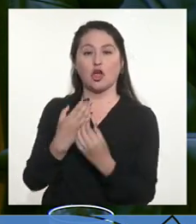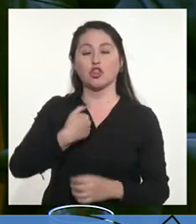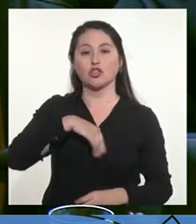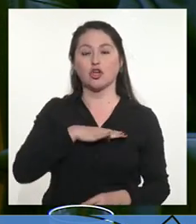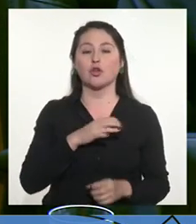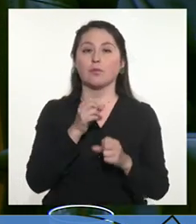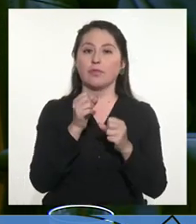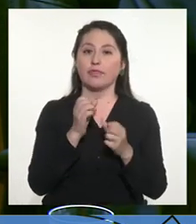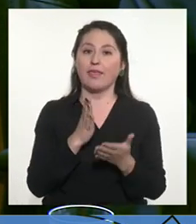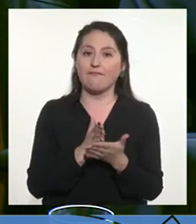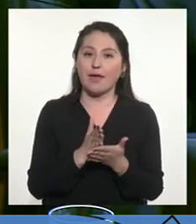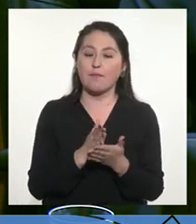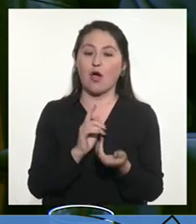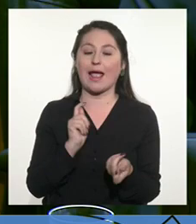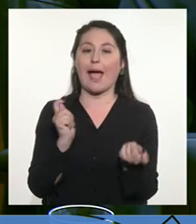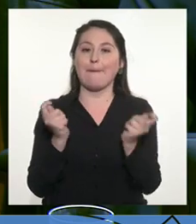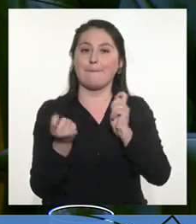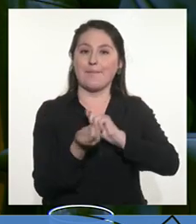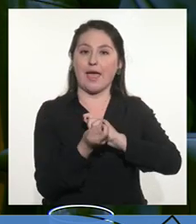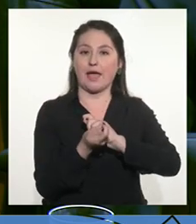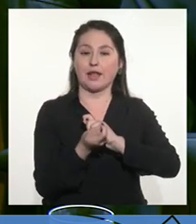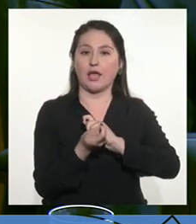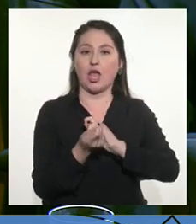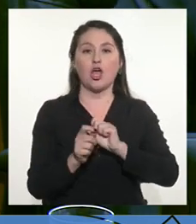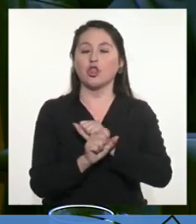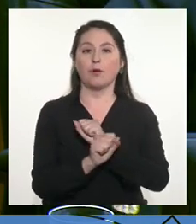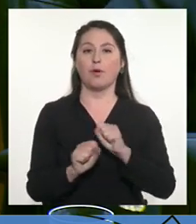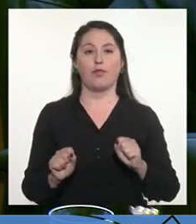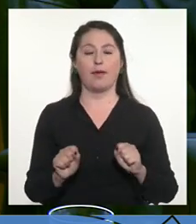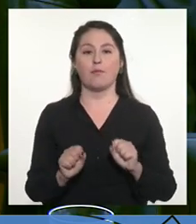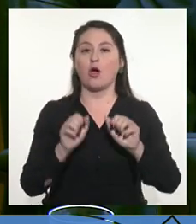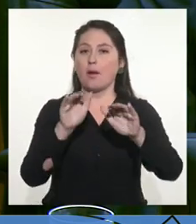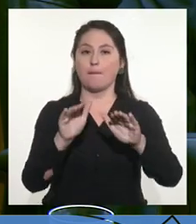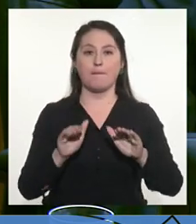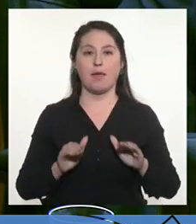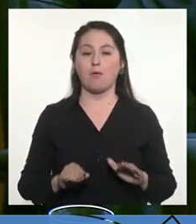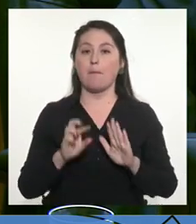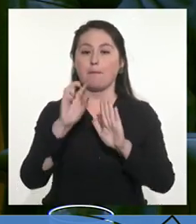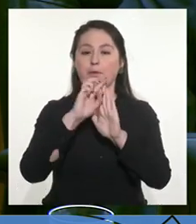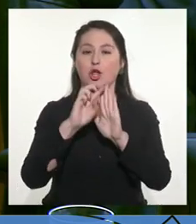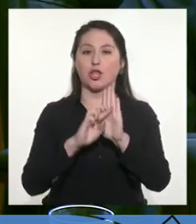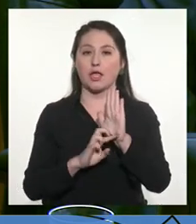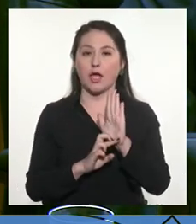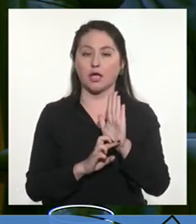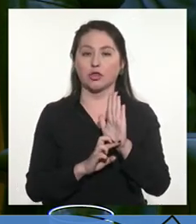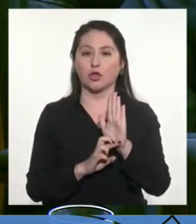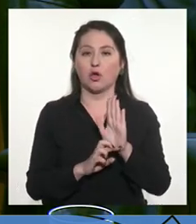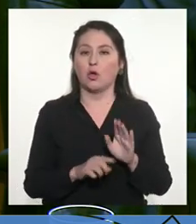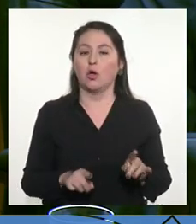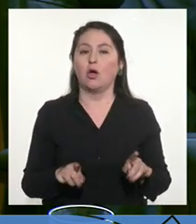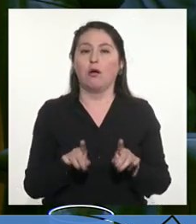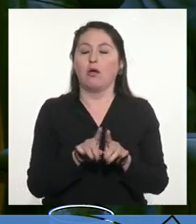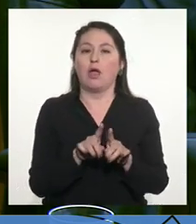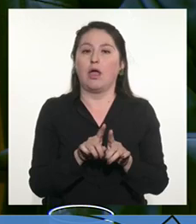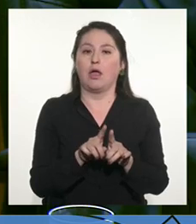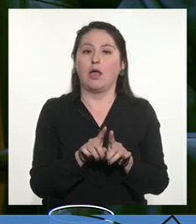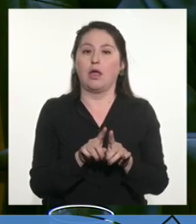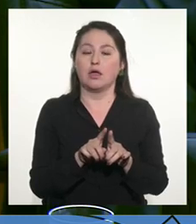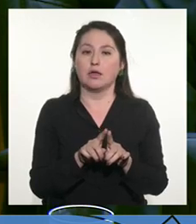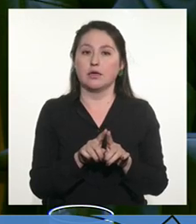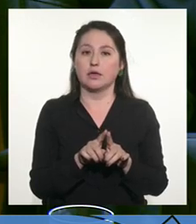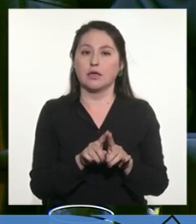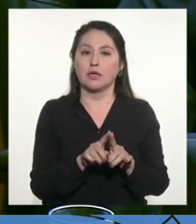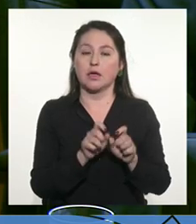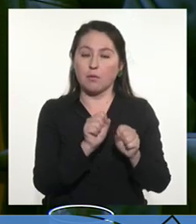cambiar modos de repente no podemos tratar de la misma manera proyecto sustantivo con proyectos que